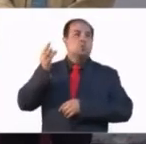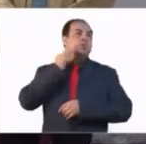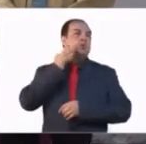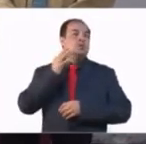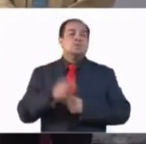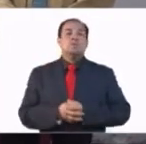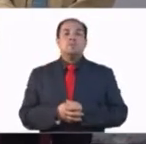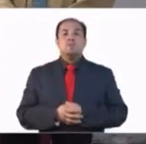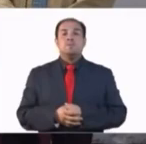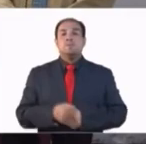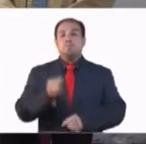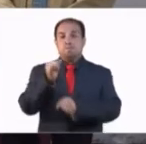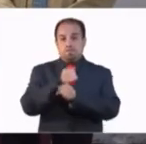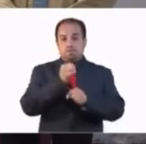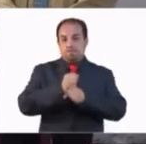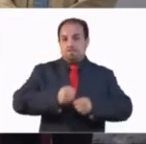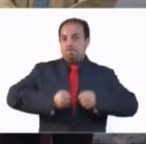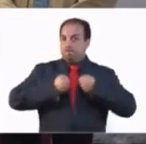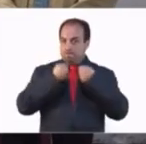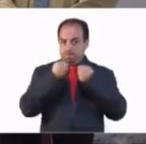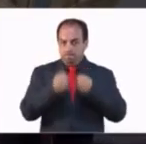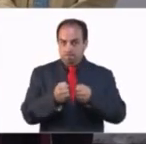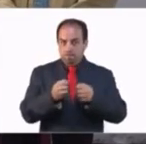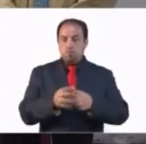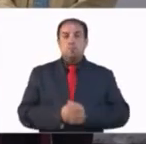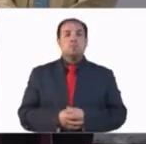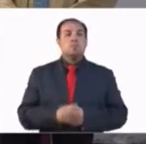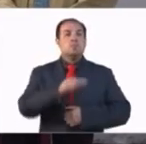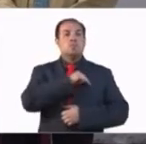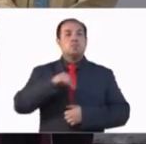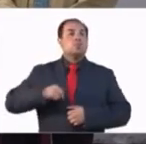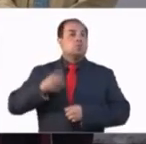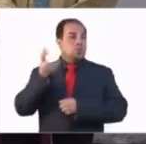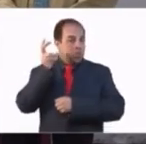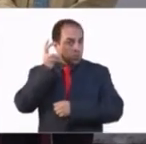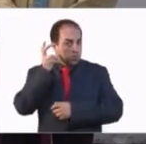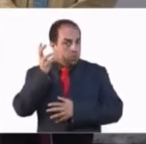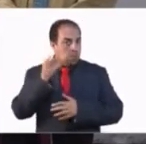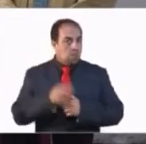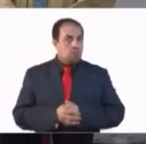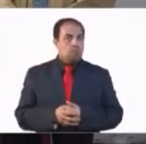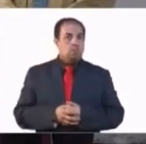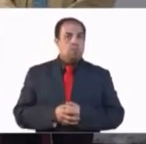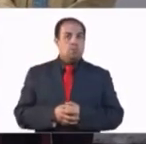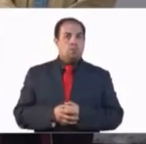Fiscalía. La investigación es muy sólida. Nosotros hemos escuchado